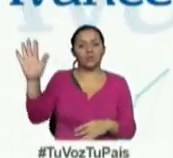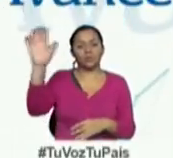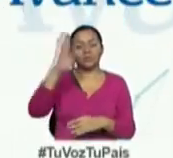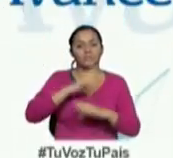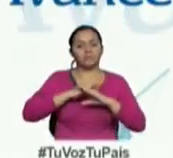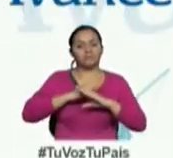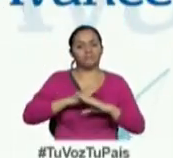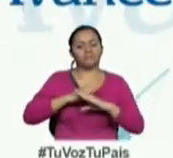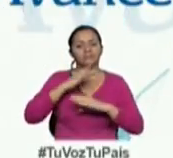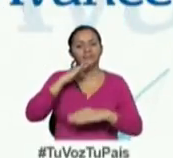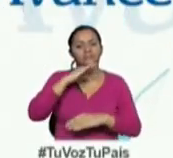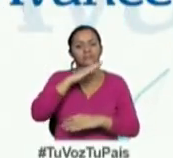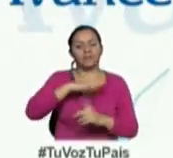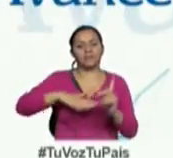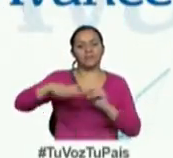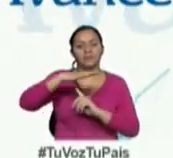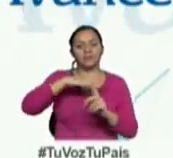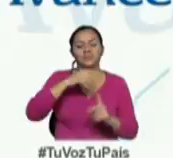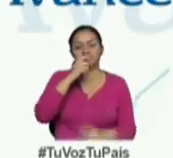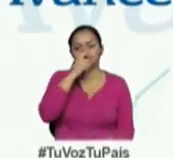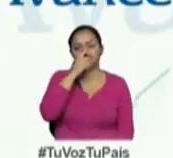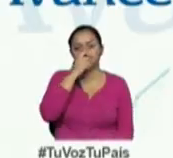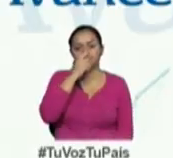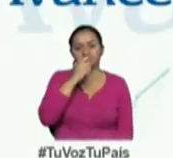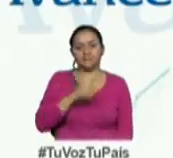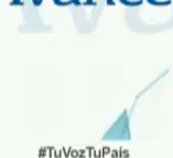frenar la contaminación ambiental.